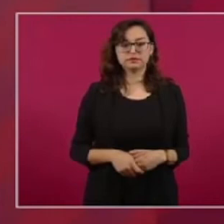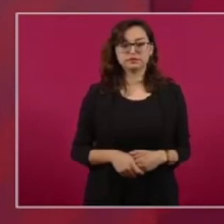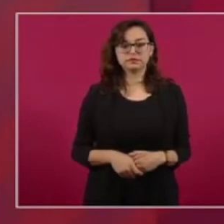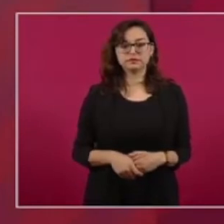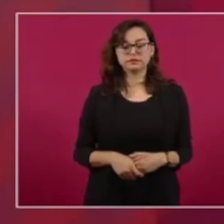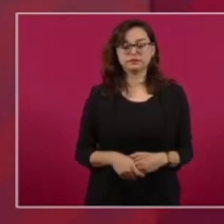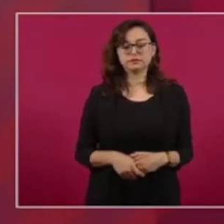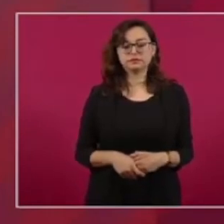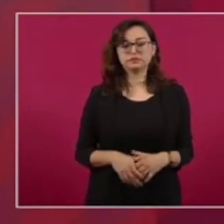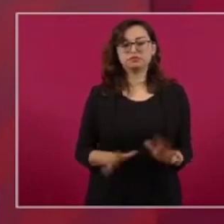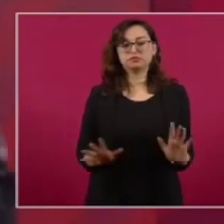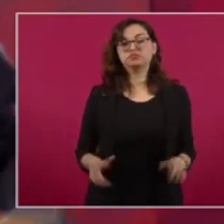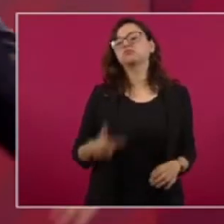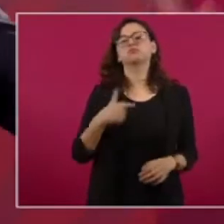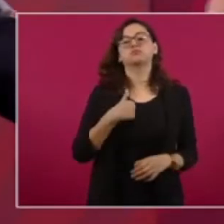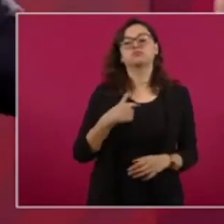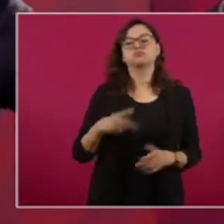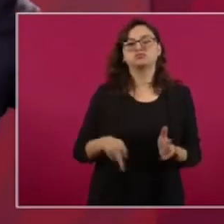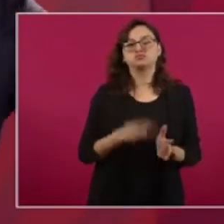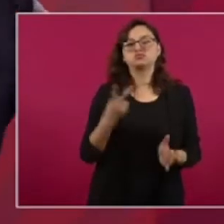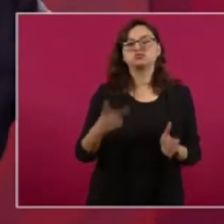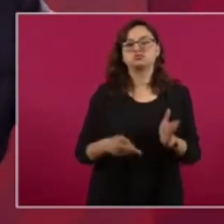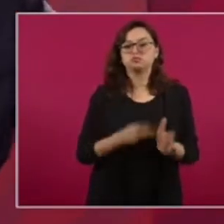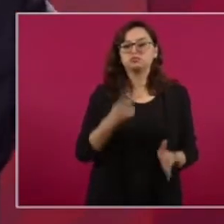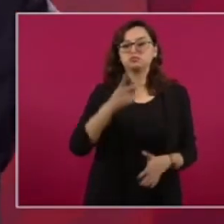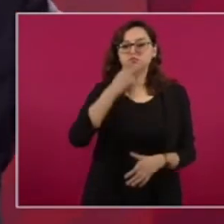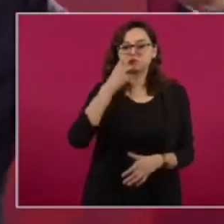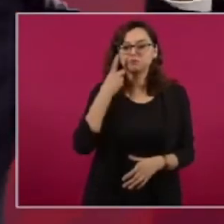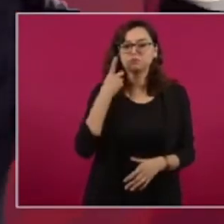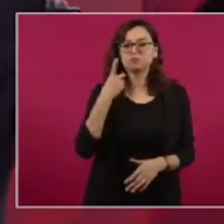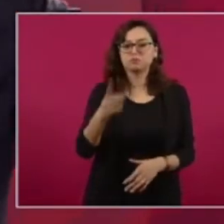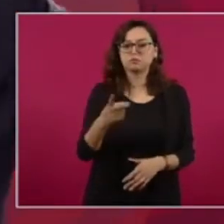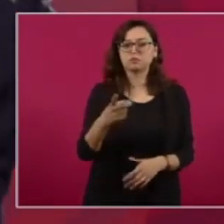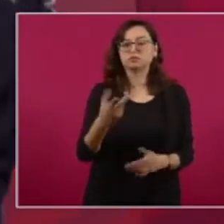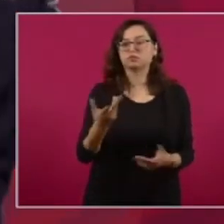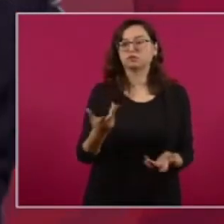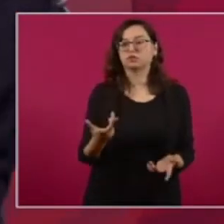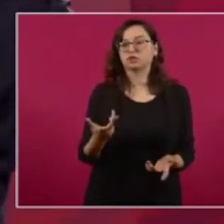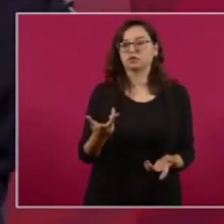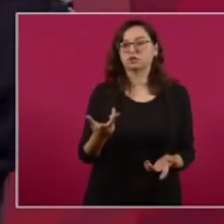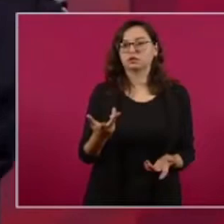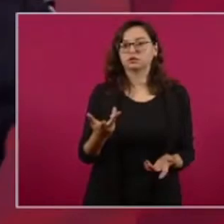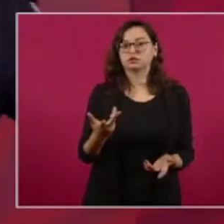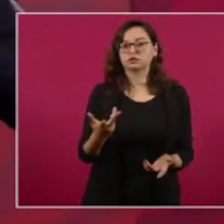lo que he dicho aquí, ¿no? Los ejemplos, si tienes